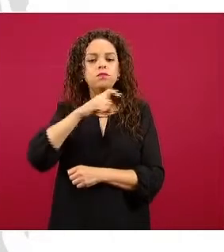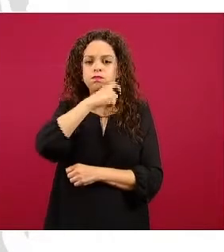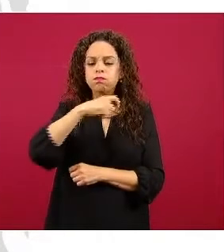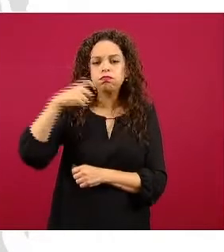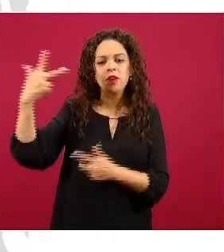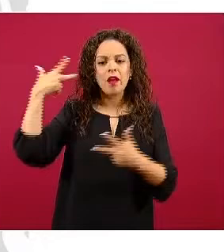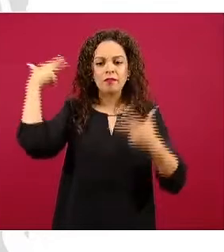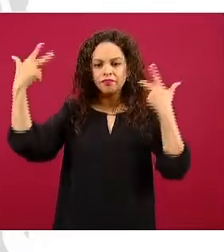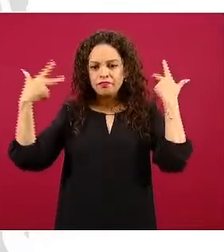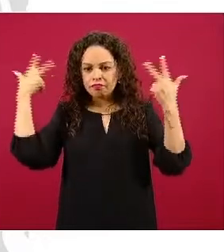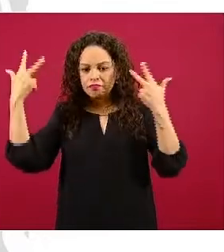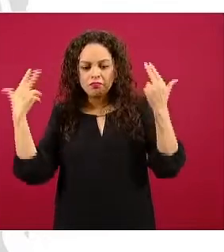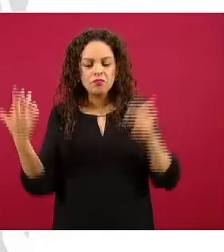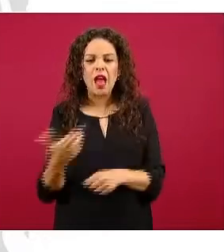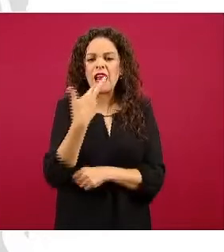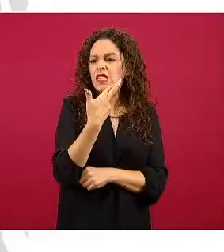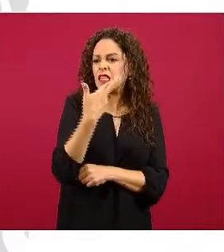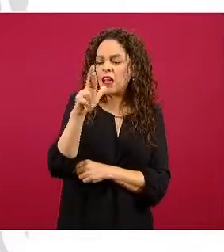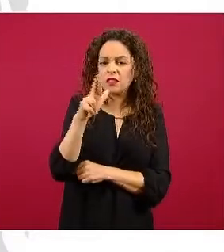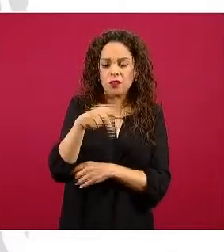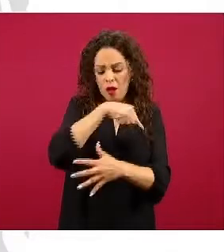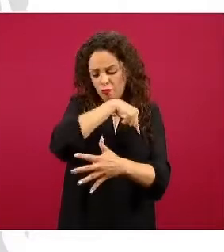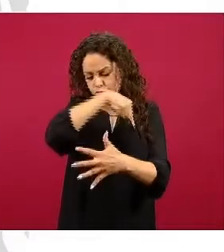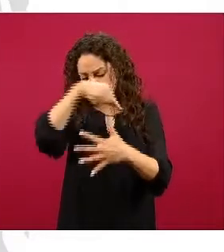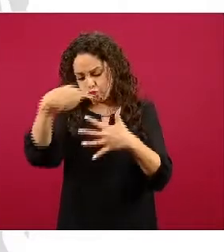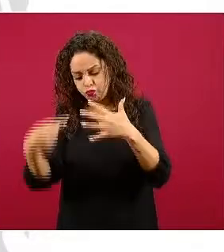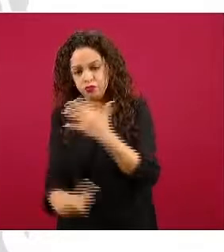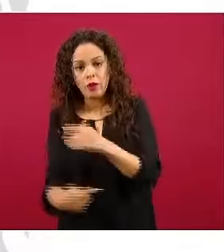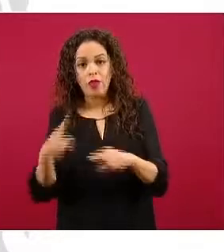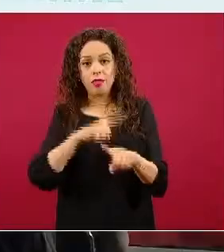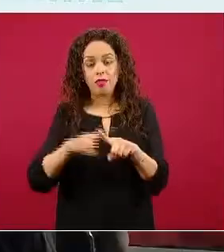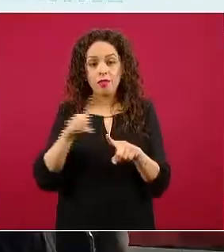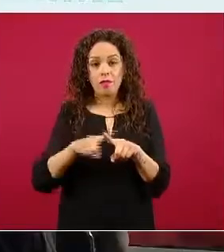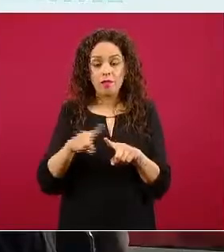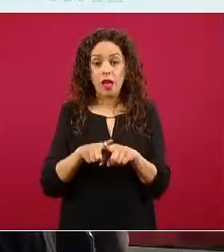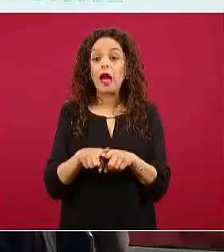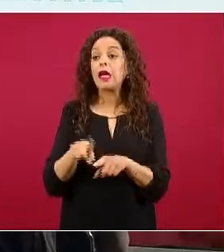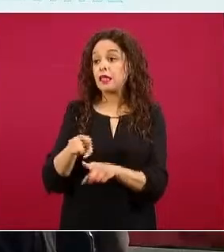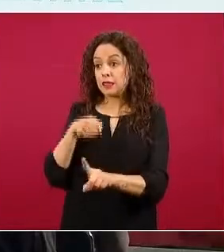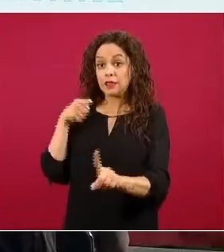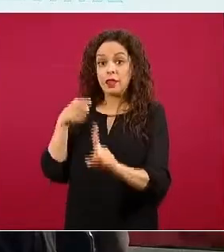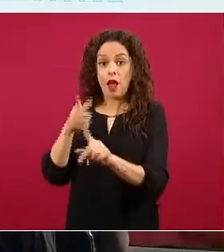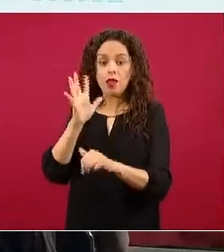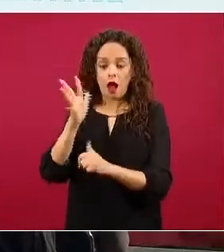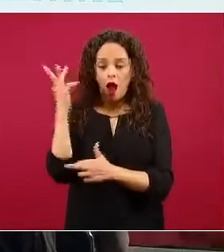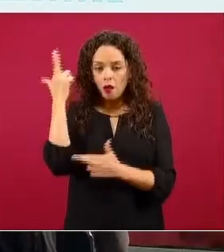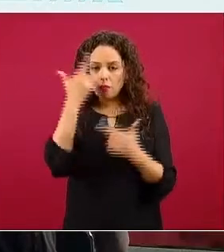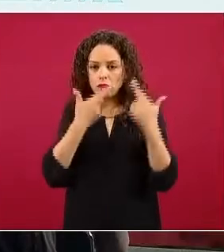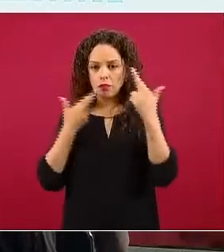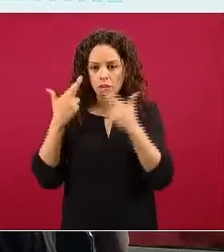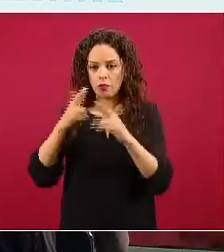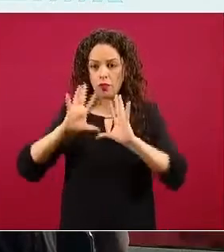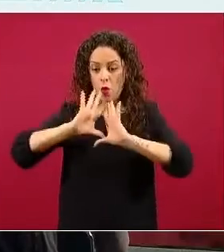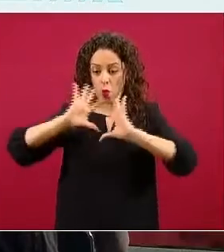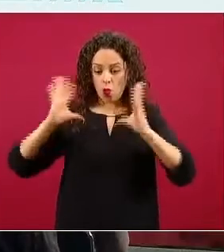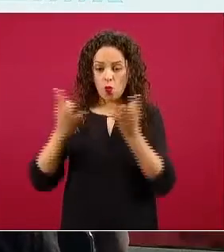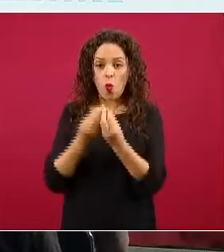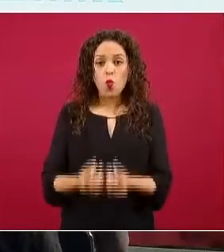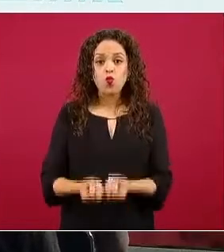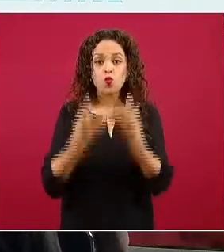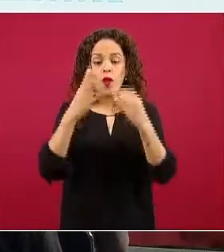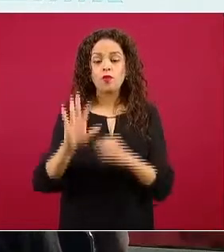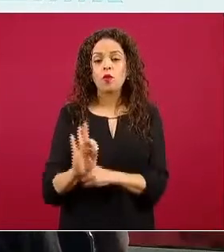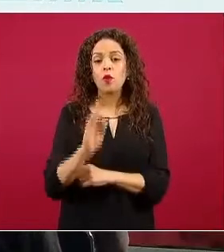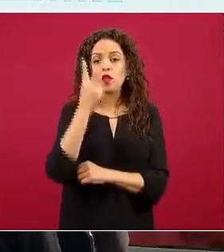todas las actividades que pudieran tenerse, se han revisado un total de